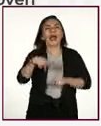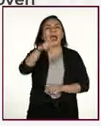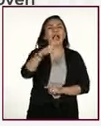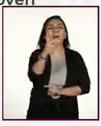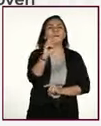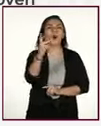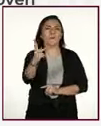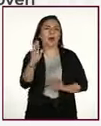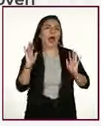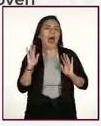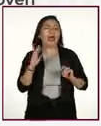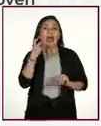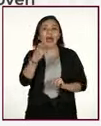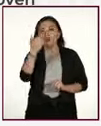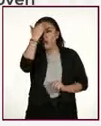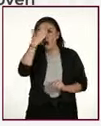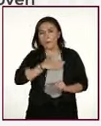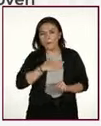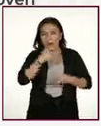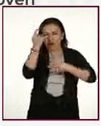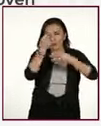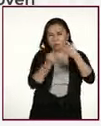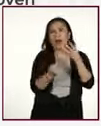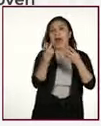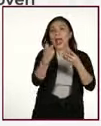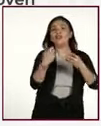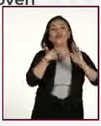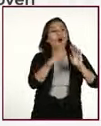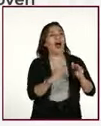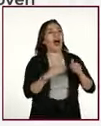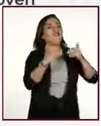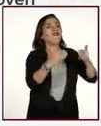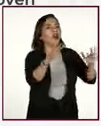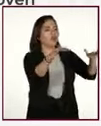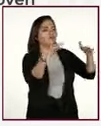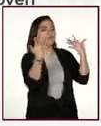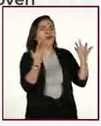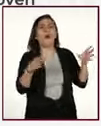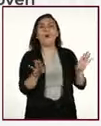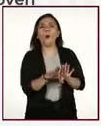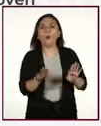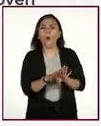de ahí voy a ver cómo voy a expresarlo al mundo, voy a ver cómo